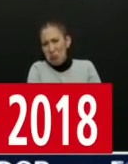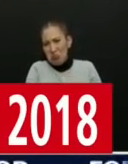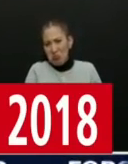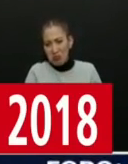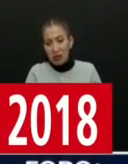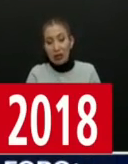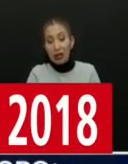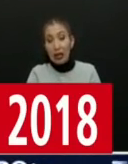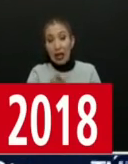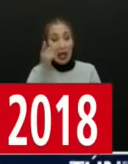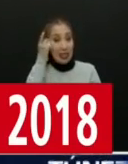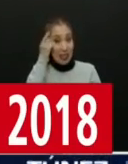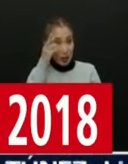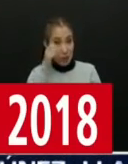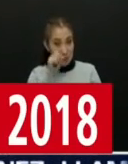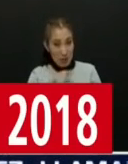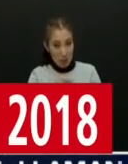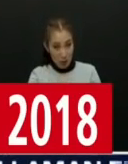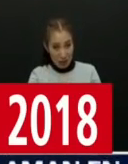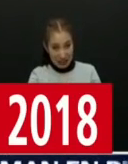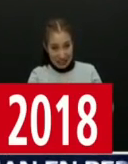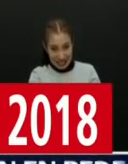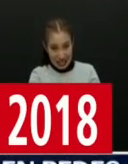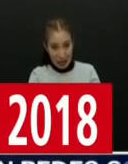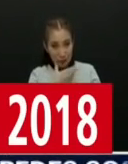el director de esa oficina